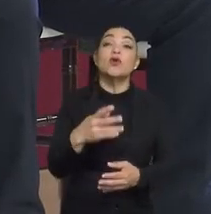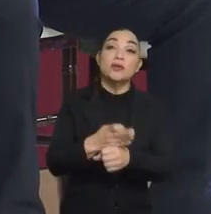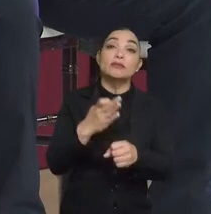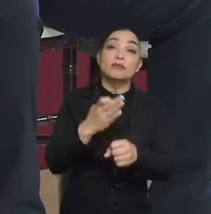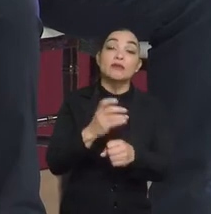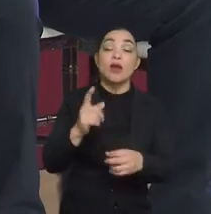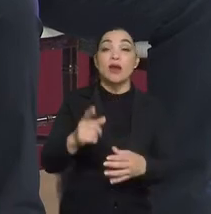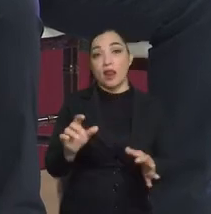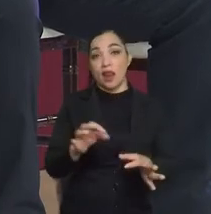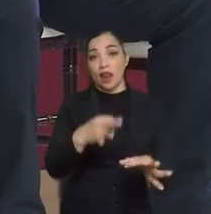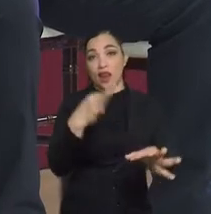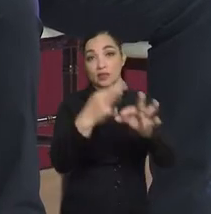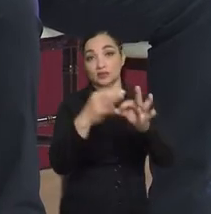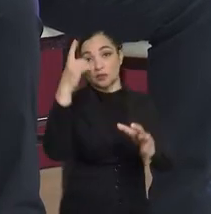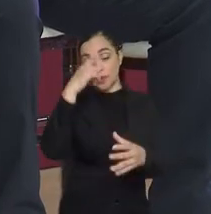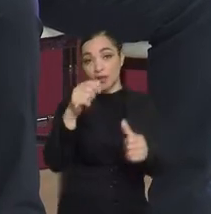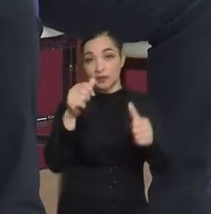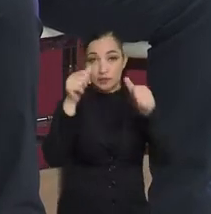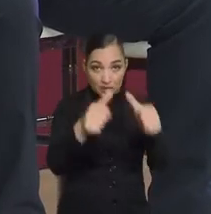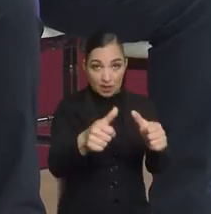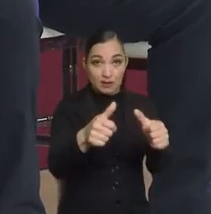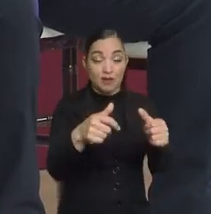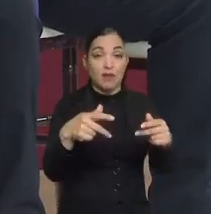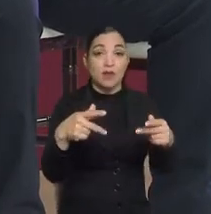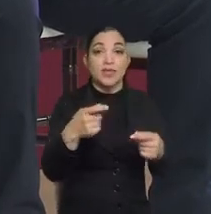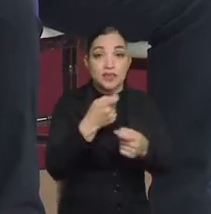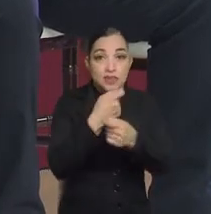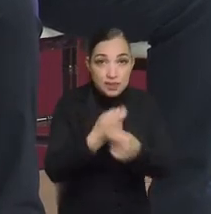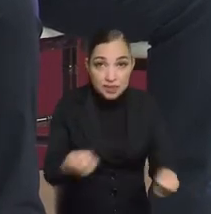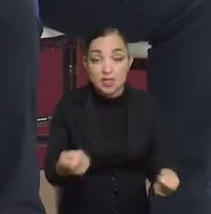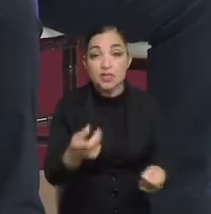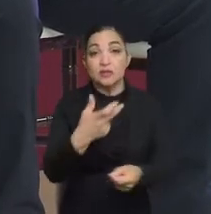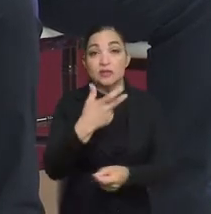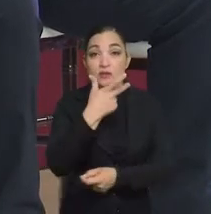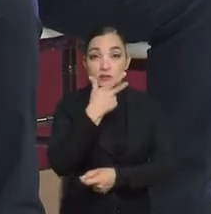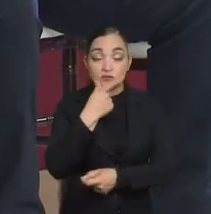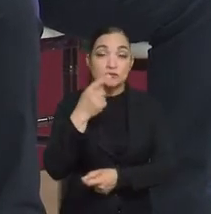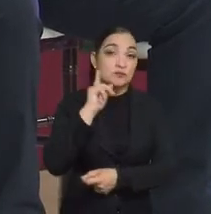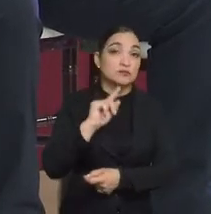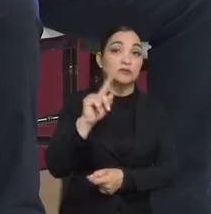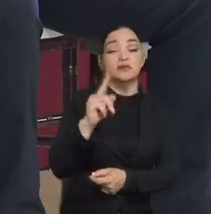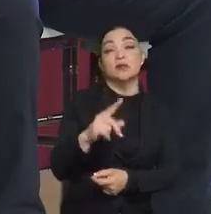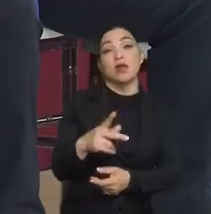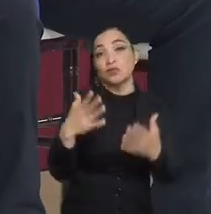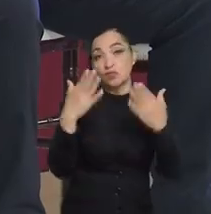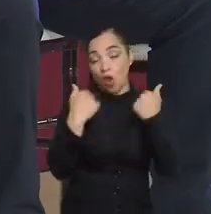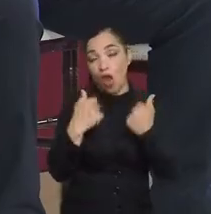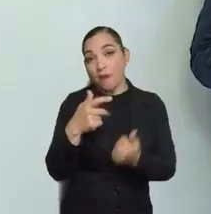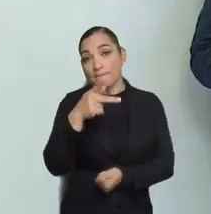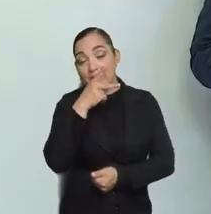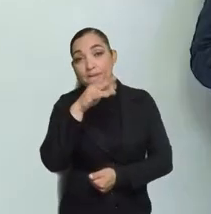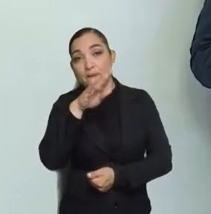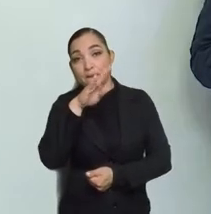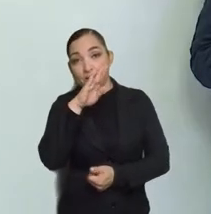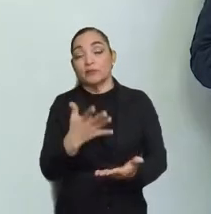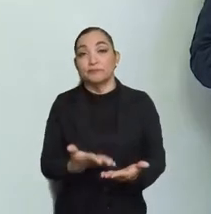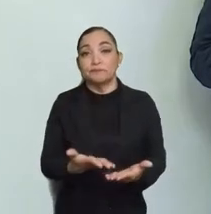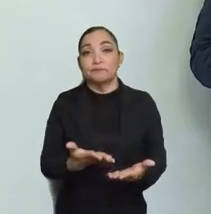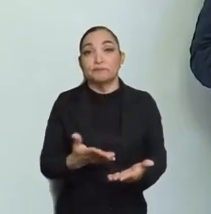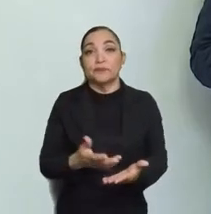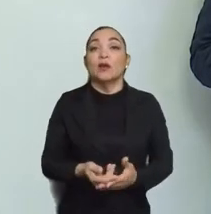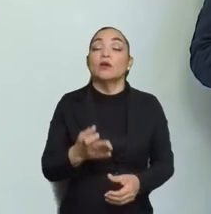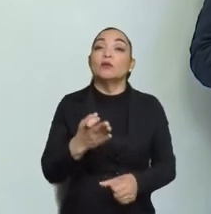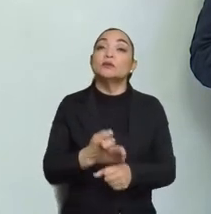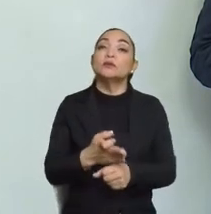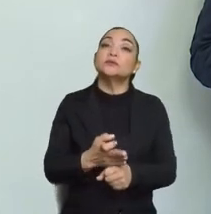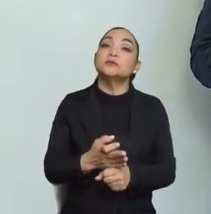feminicidio. Muy bien. De por sí ya hemos venido atendiendo a los… Ya se les había estado apoyando. Sí. Ahora lo vamos a hacer todavía con mayor regularidad, por el tema de que ya tenemos